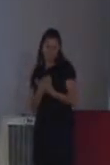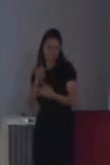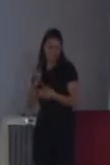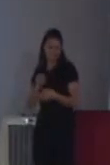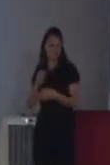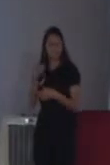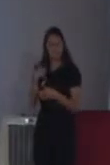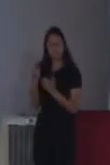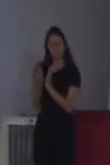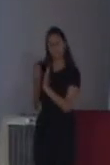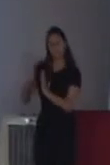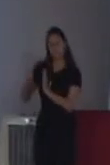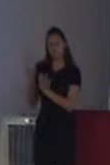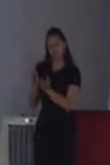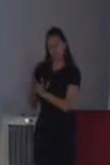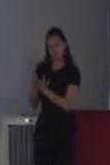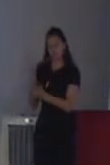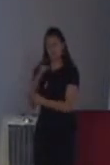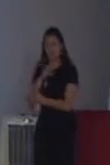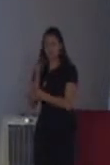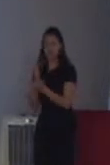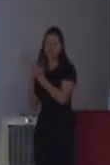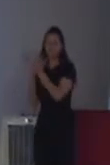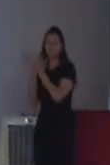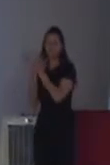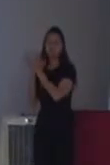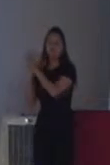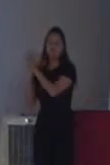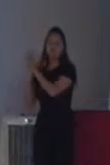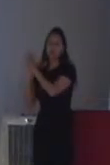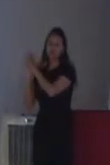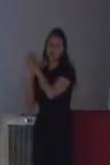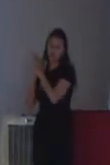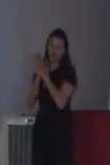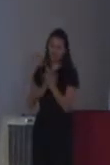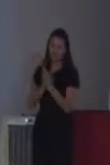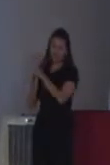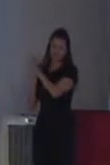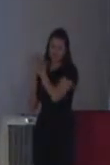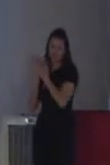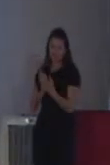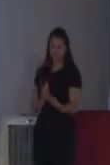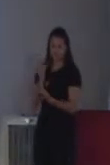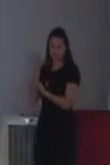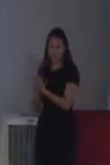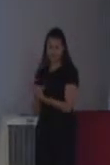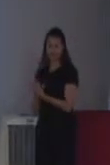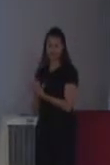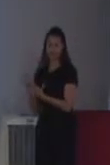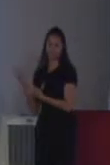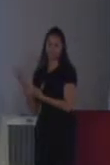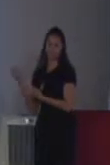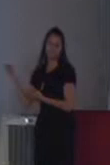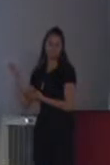universitaria, que justamente eran estudios literarios, y allí, pues, infortunadamente, nos colocaron una bomba y,